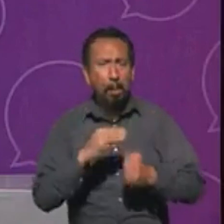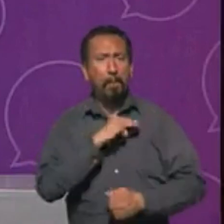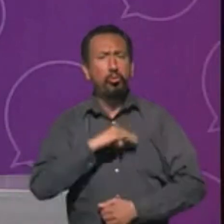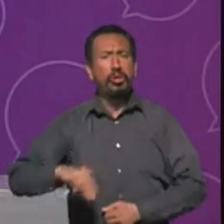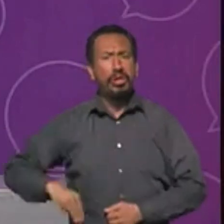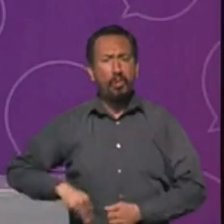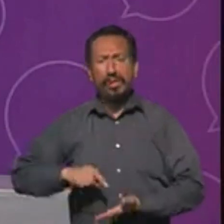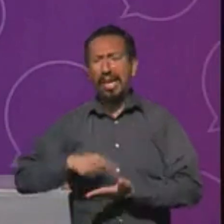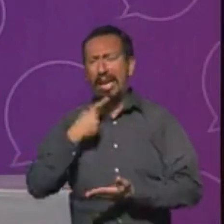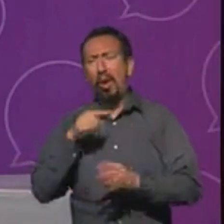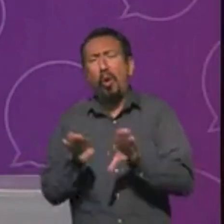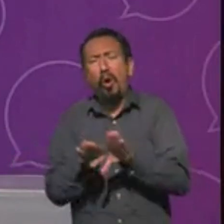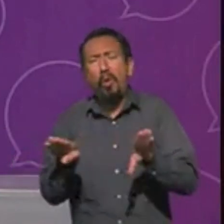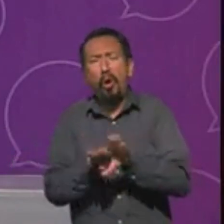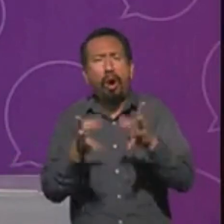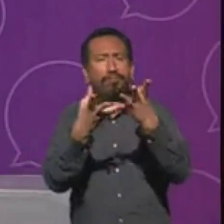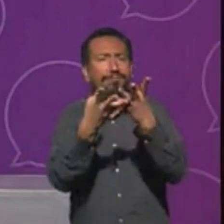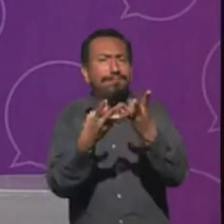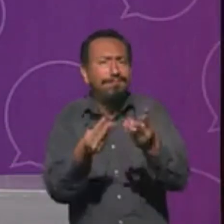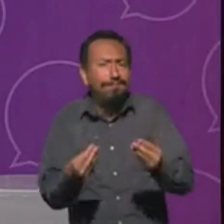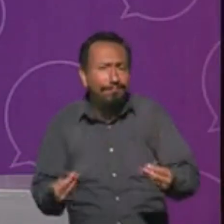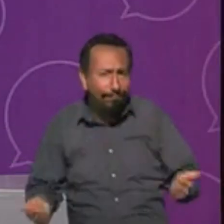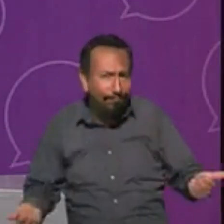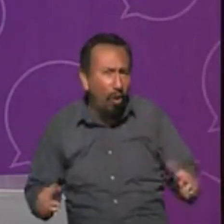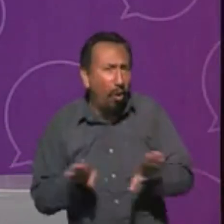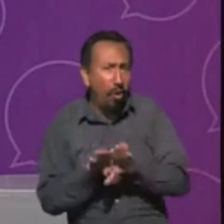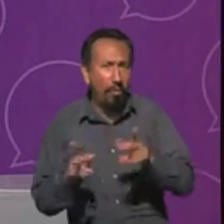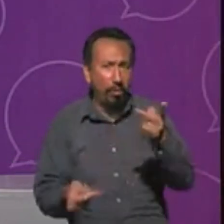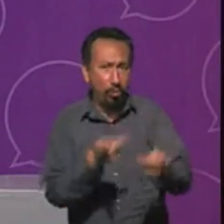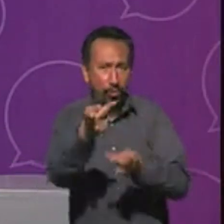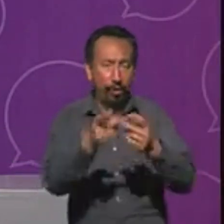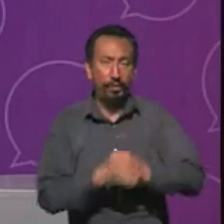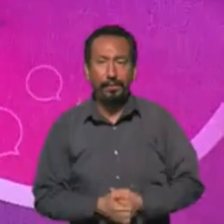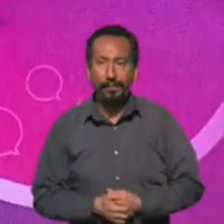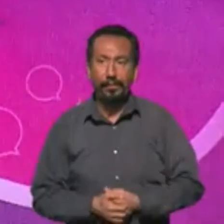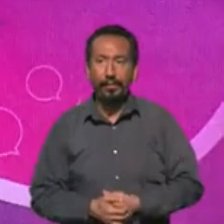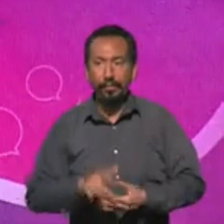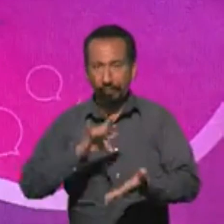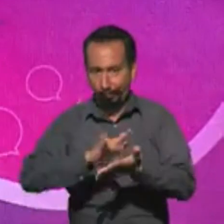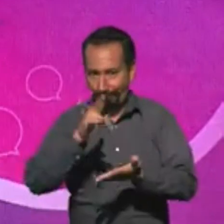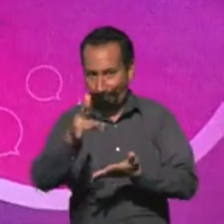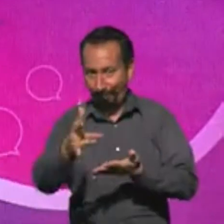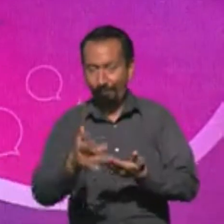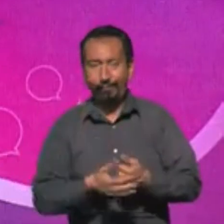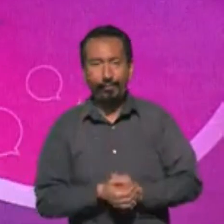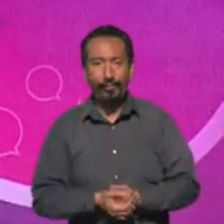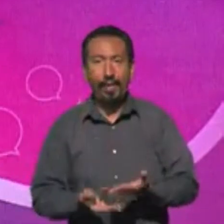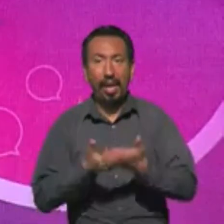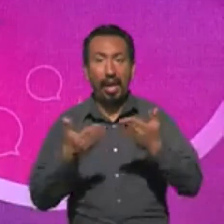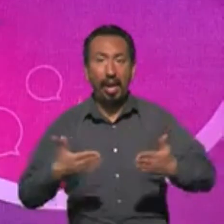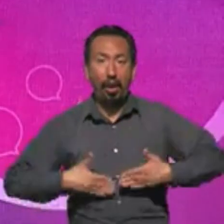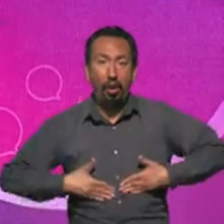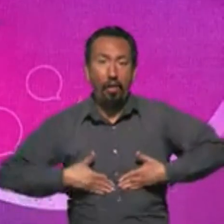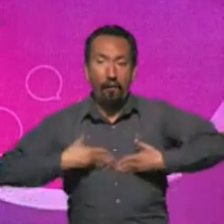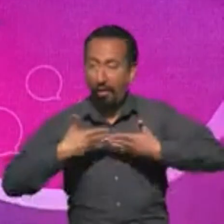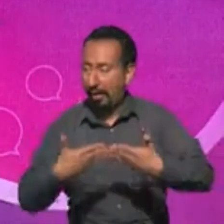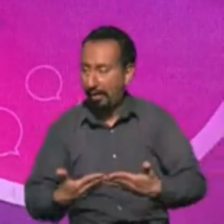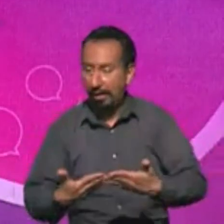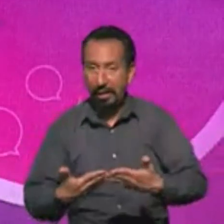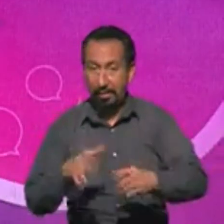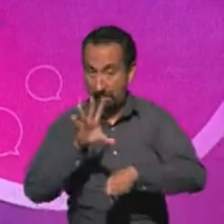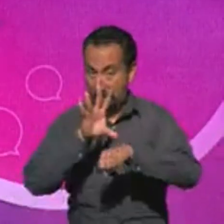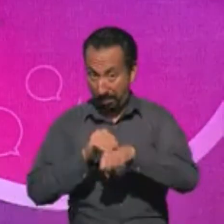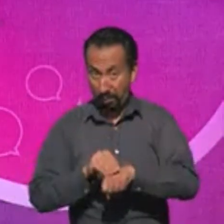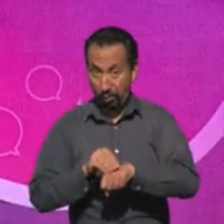Celaya para garantizar el vital líquido adelante por favor candidato gracias le quiero comentar primero si me